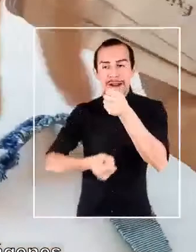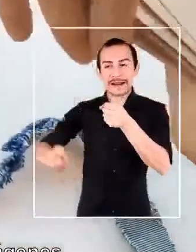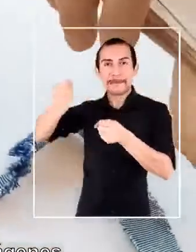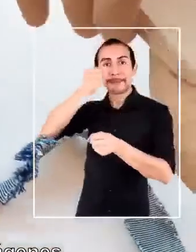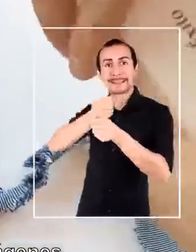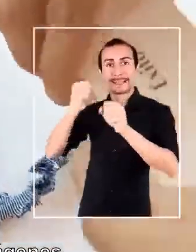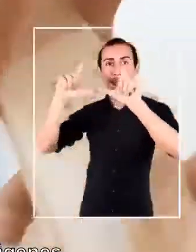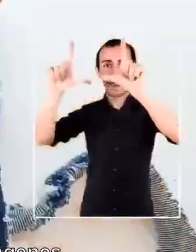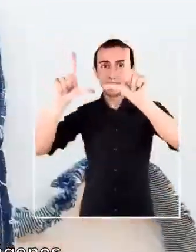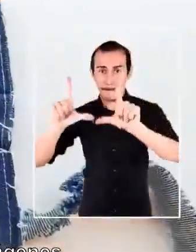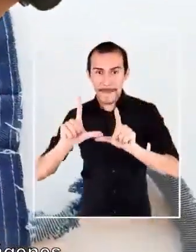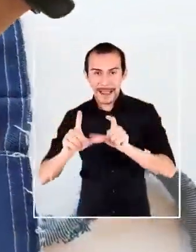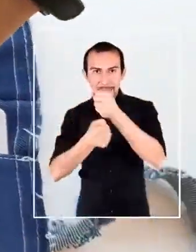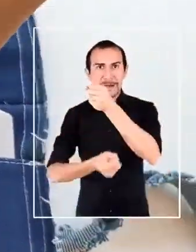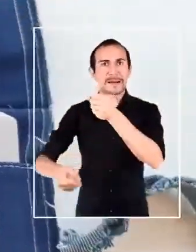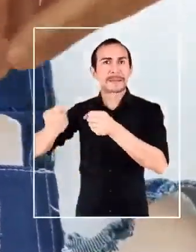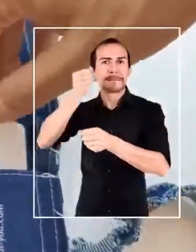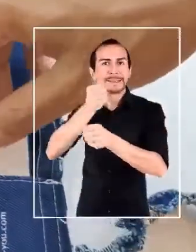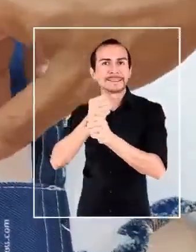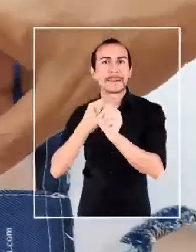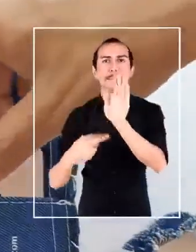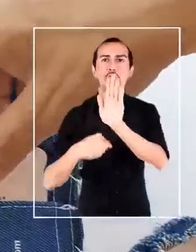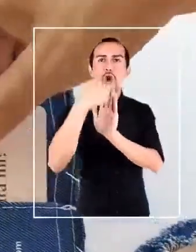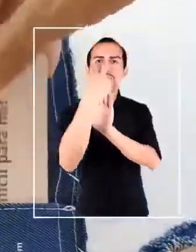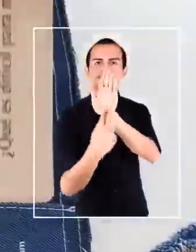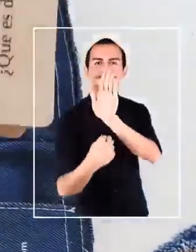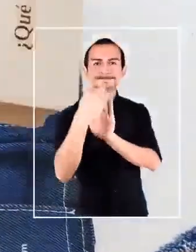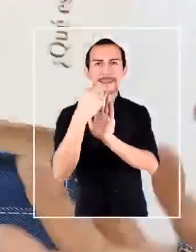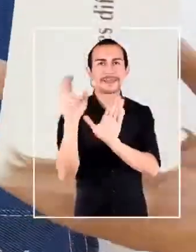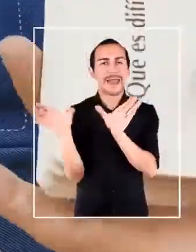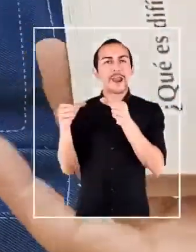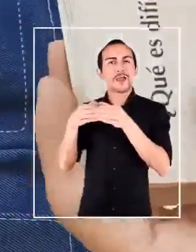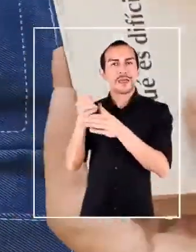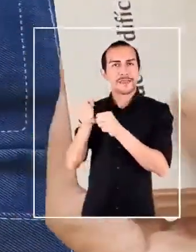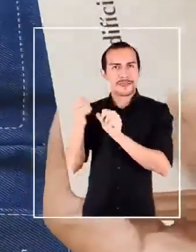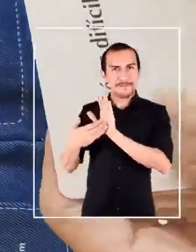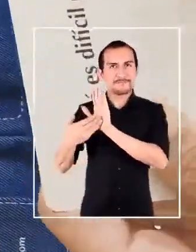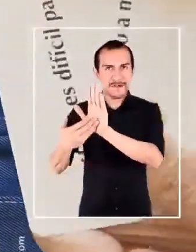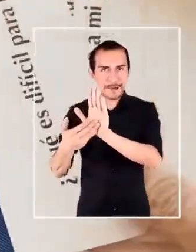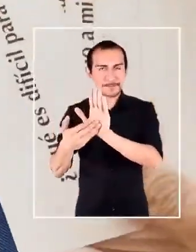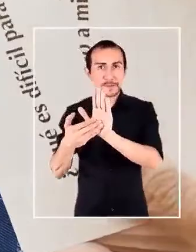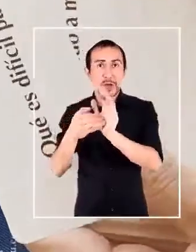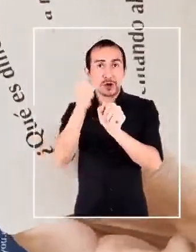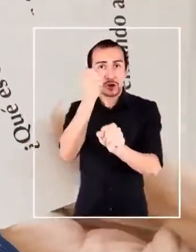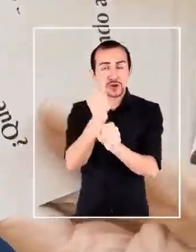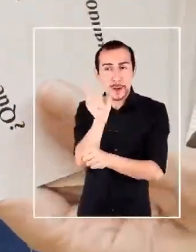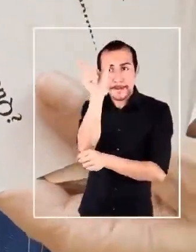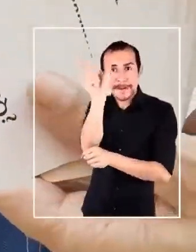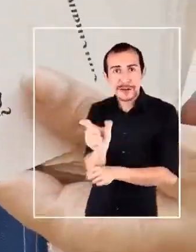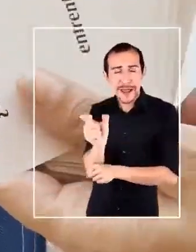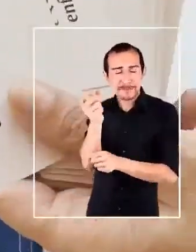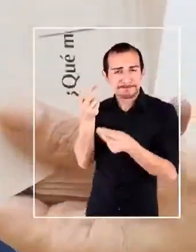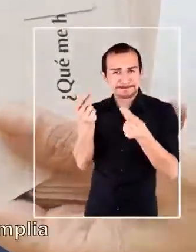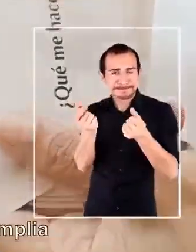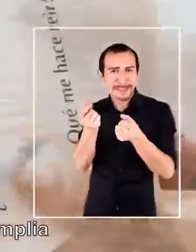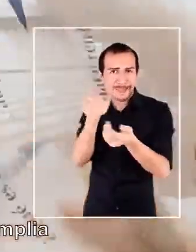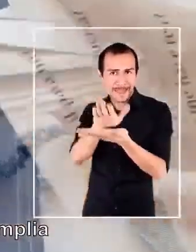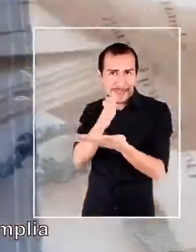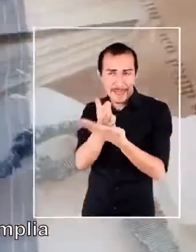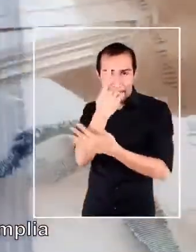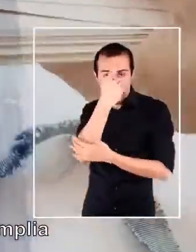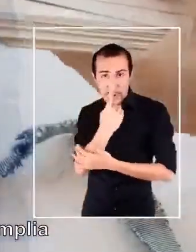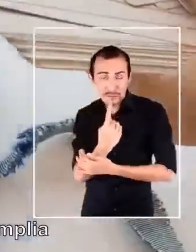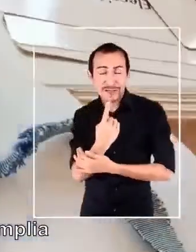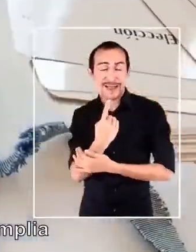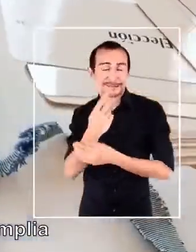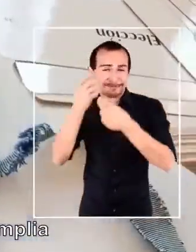entonces estas imágenes por obras de la colección y en conjunto con la curadora del museo